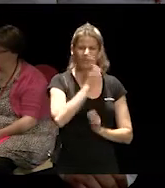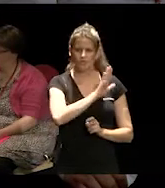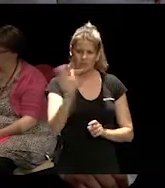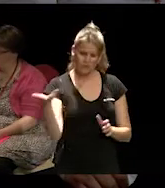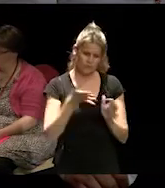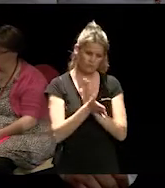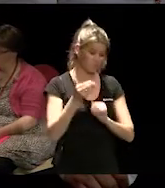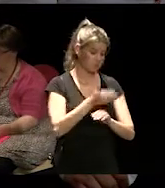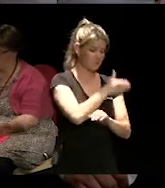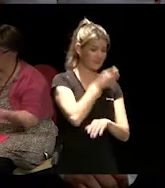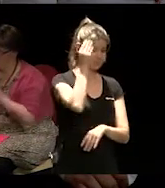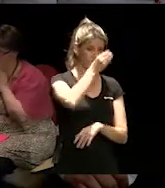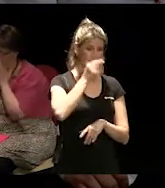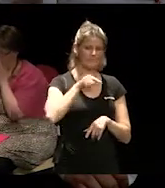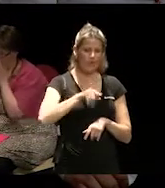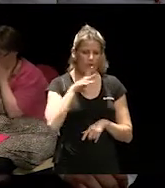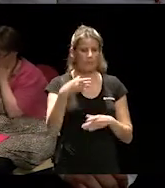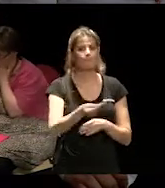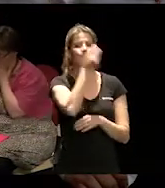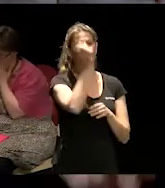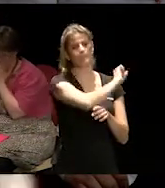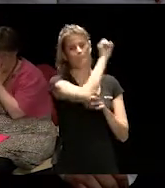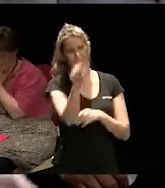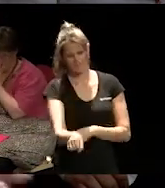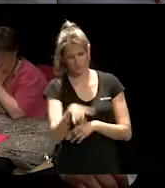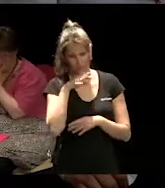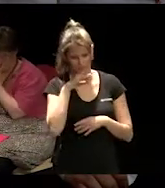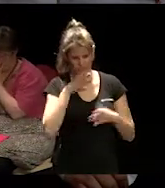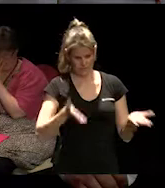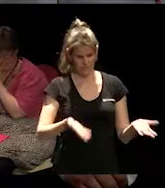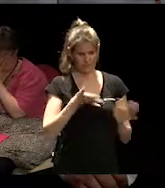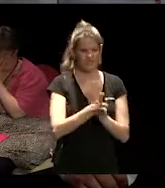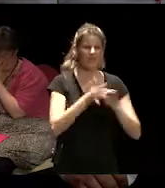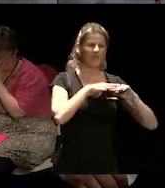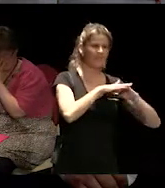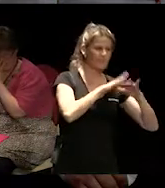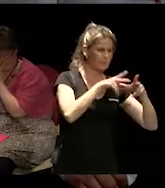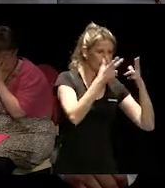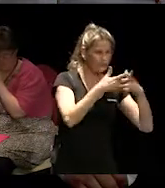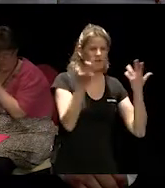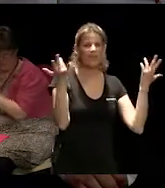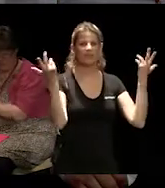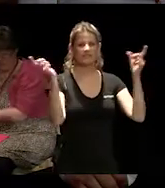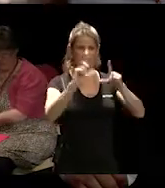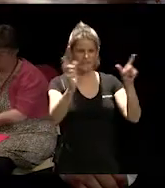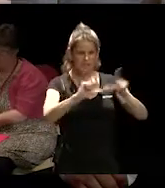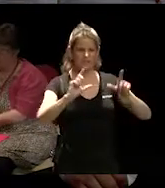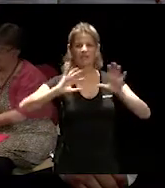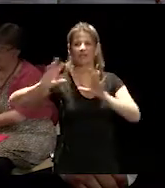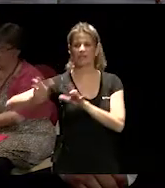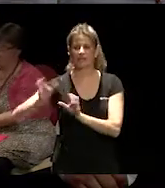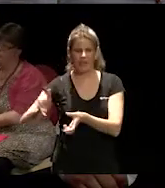las previsiones que teníamos. En la tele, en la radio, en las redes sociales ha habido muchísimo movimiento, porque claro, también todo el